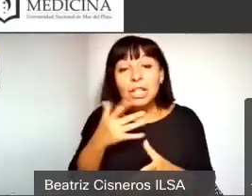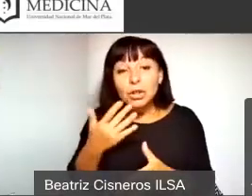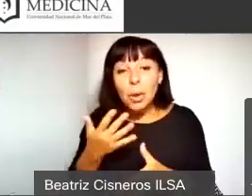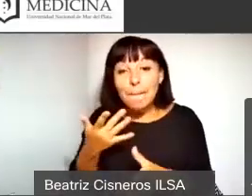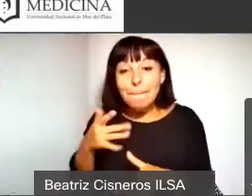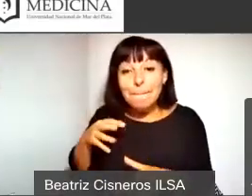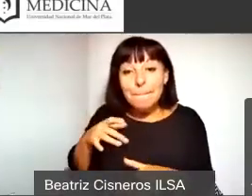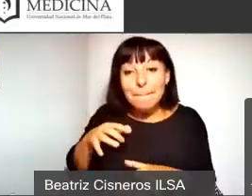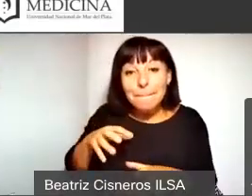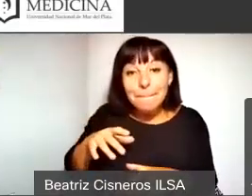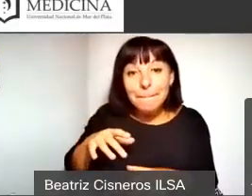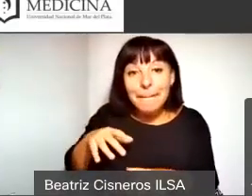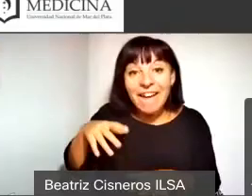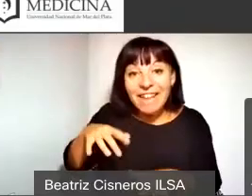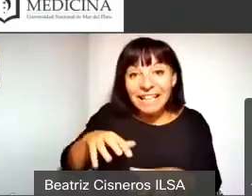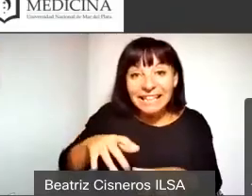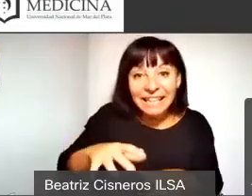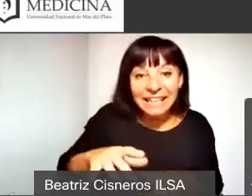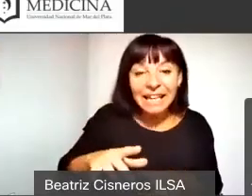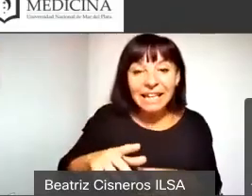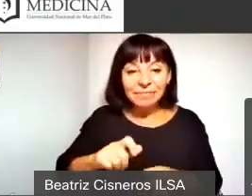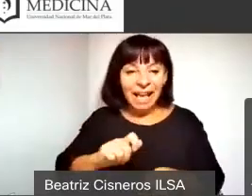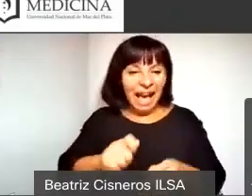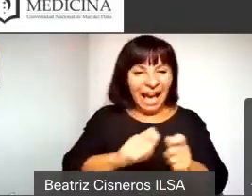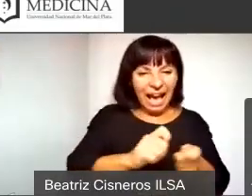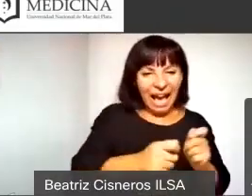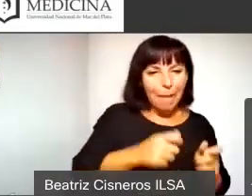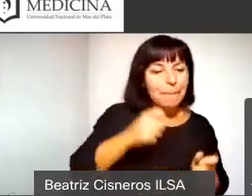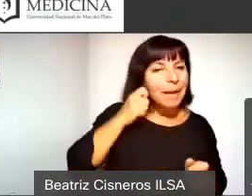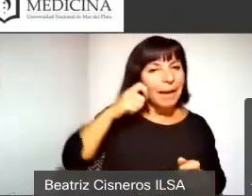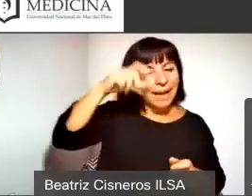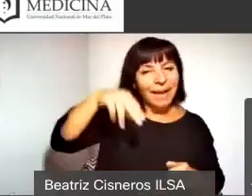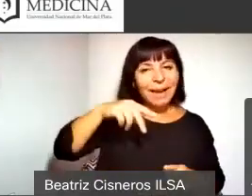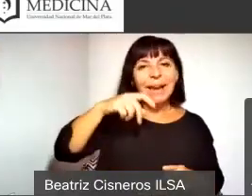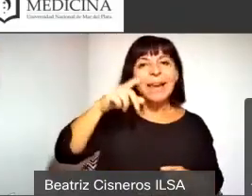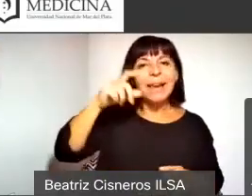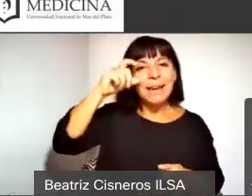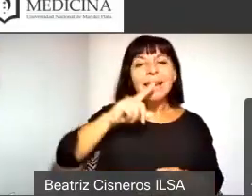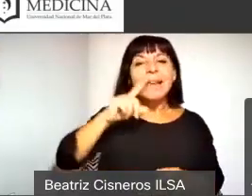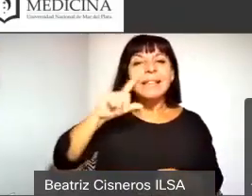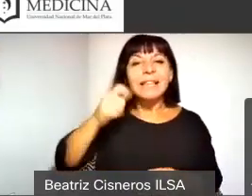generar variabilidad genética durante su reproducción.